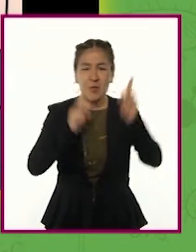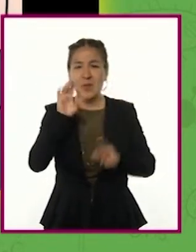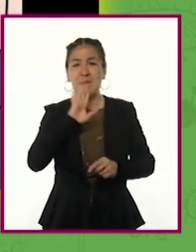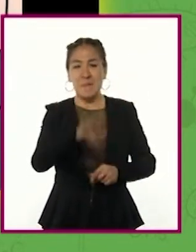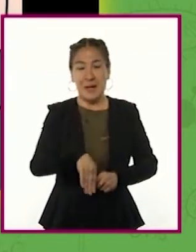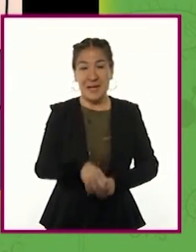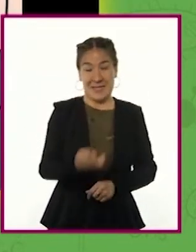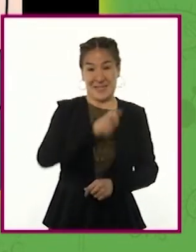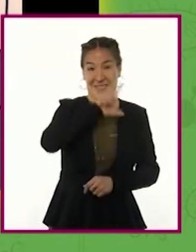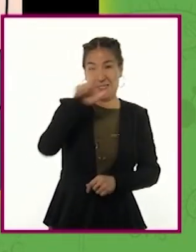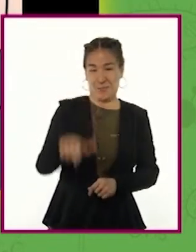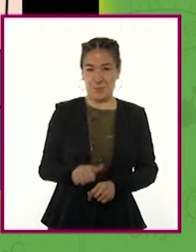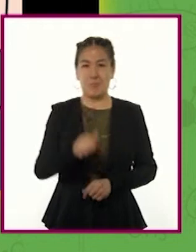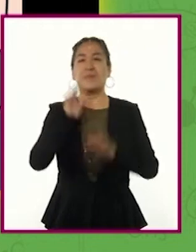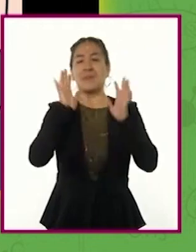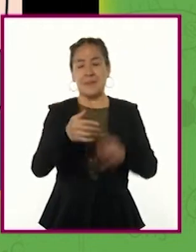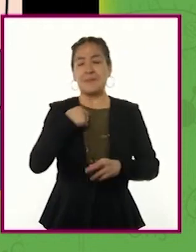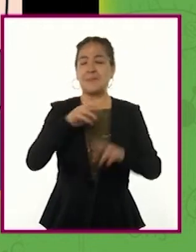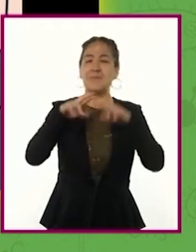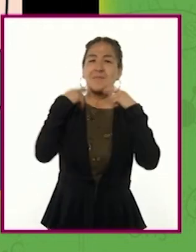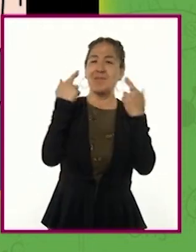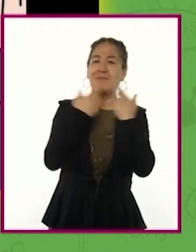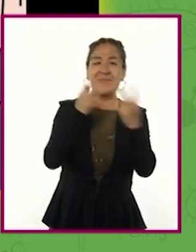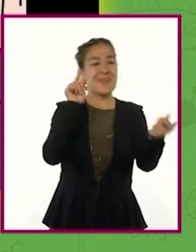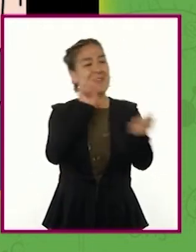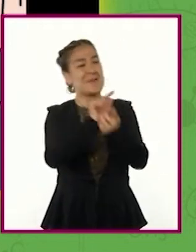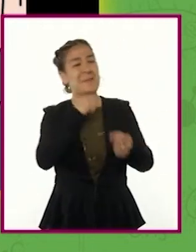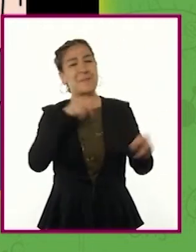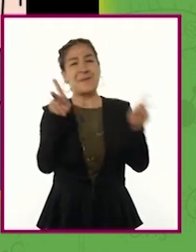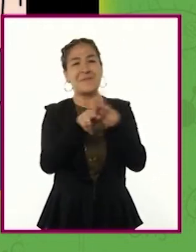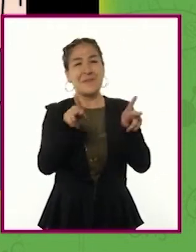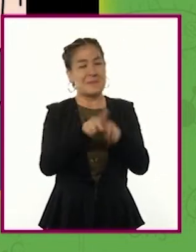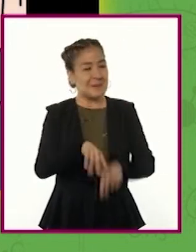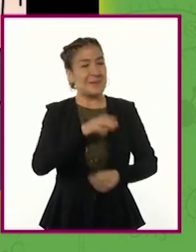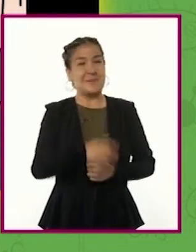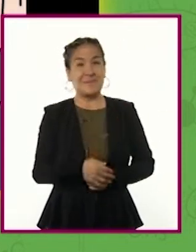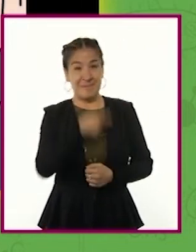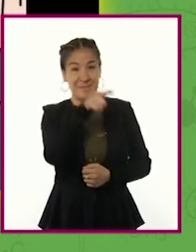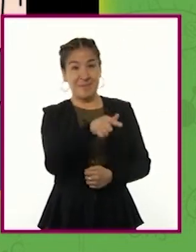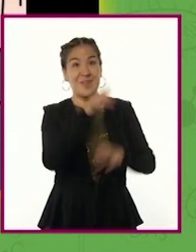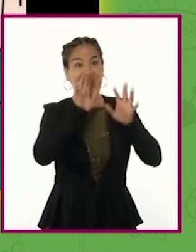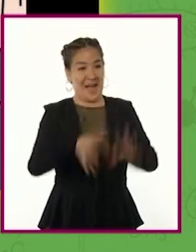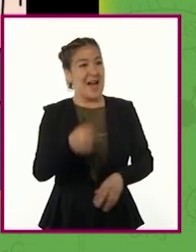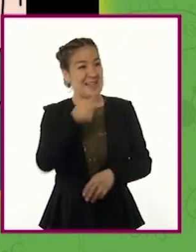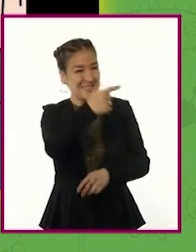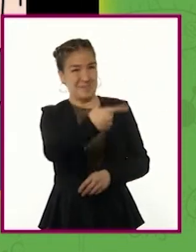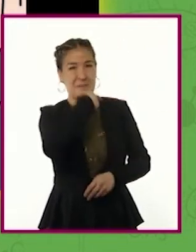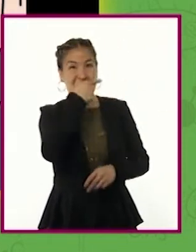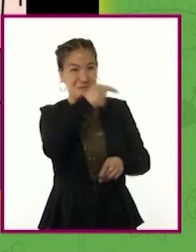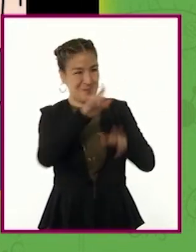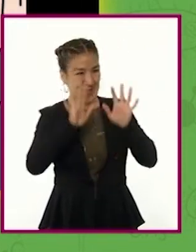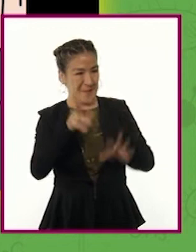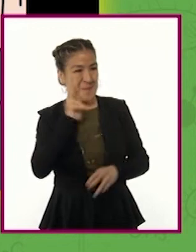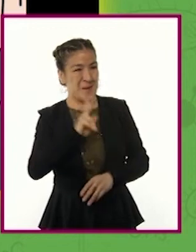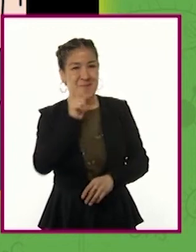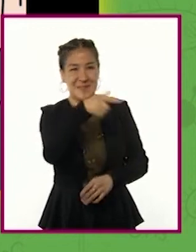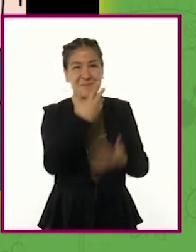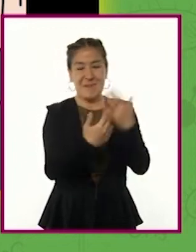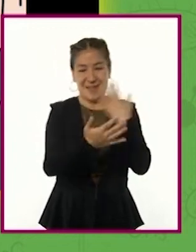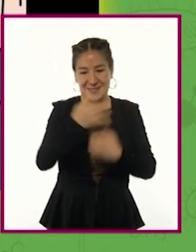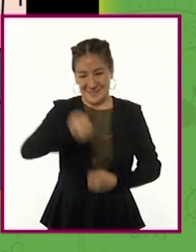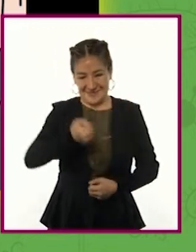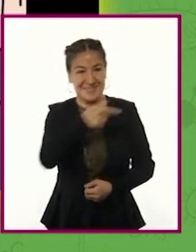Pasados unos días me reuní con mi primo nuevamente y él me preguntó si ya lo había intentado. Yo solo le afirmé con mucha